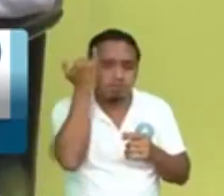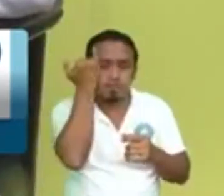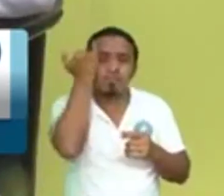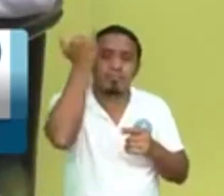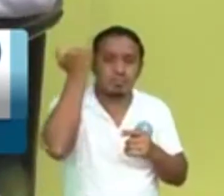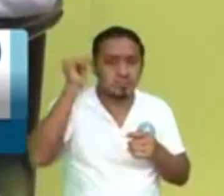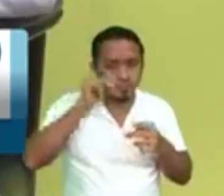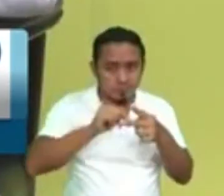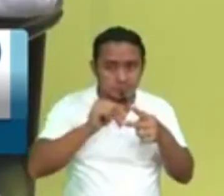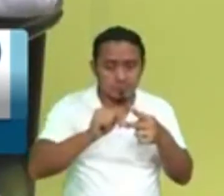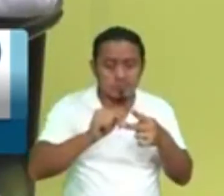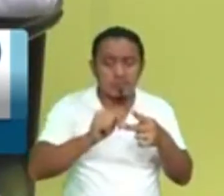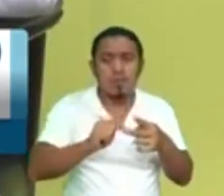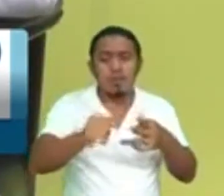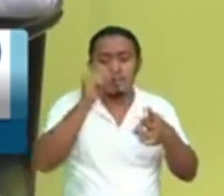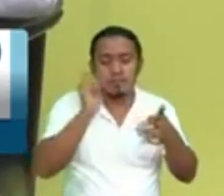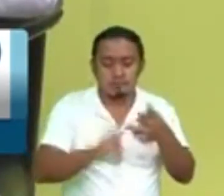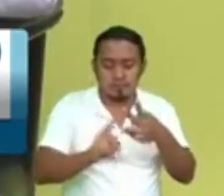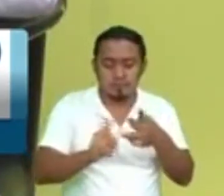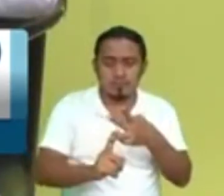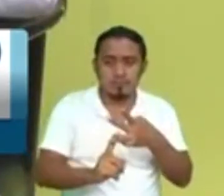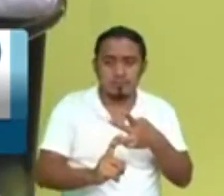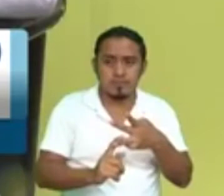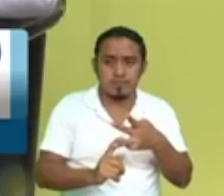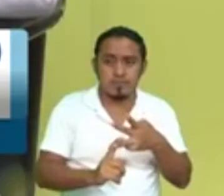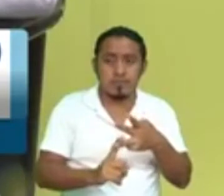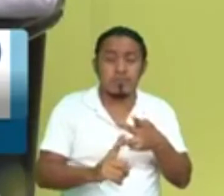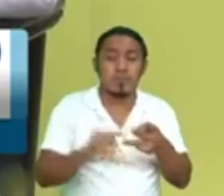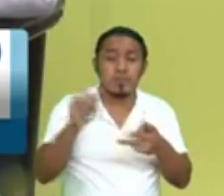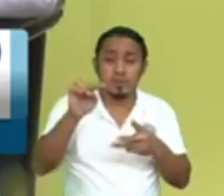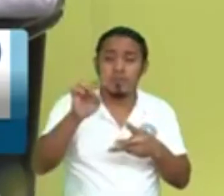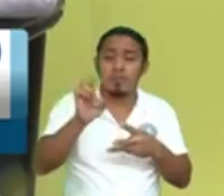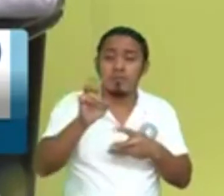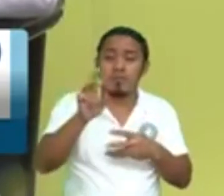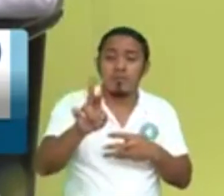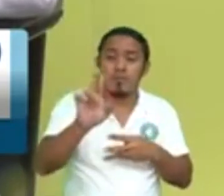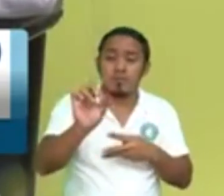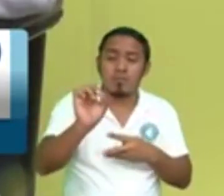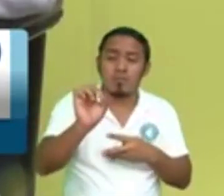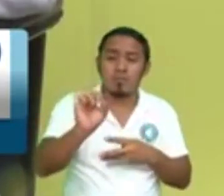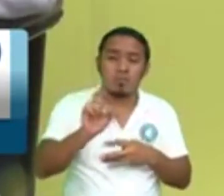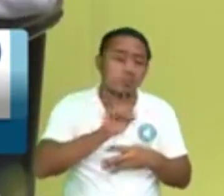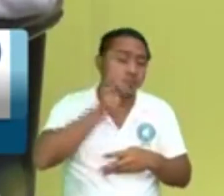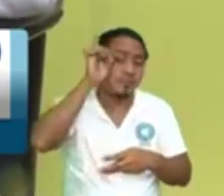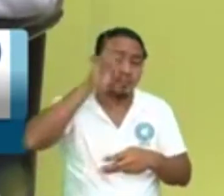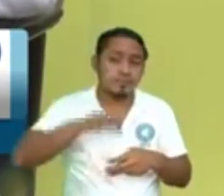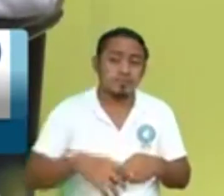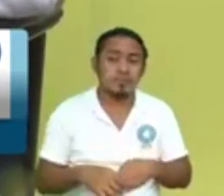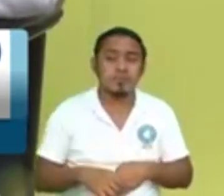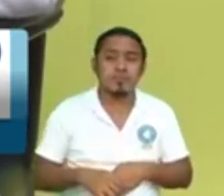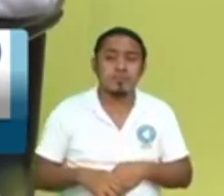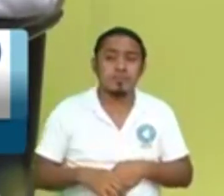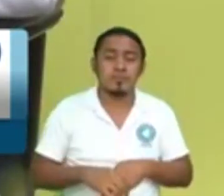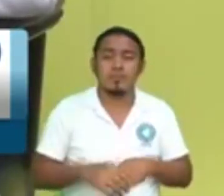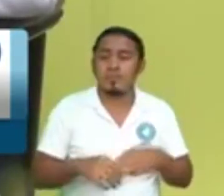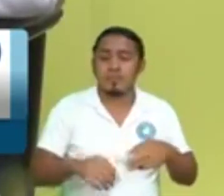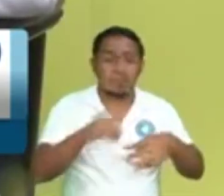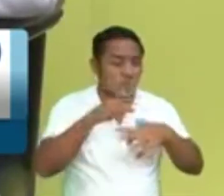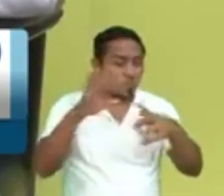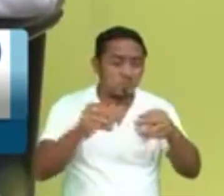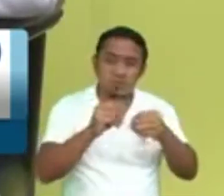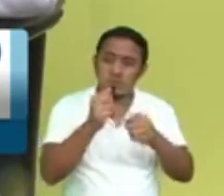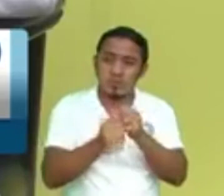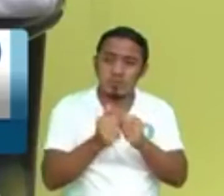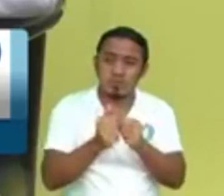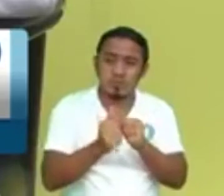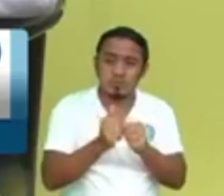también. El otro es que hay trastorno en el neurodesarrollo. Más que todo, en sí, todos afectan lo que son lo que es